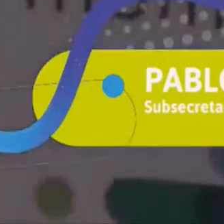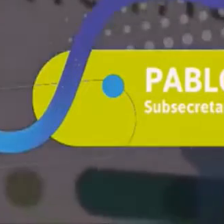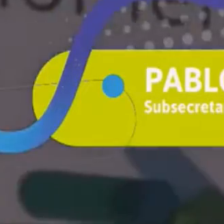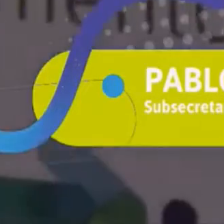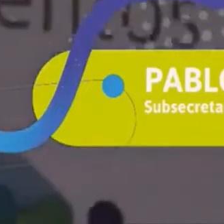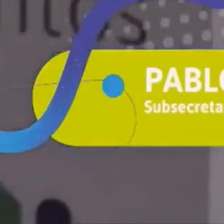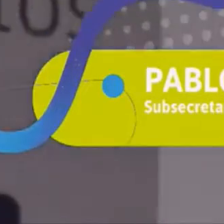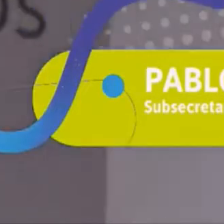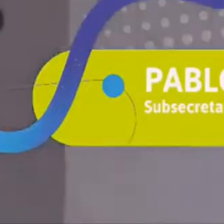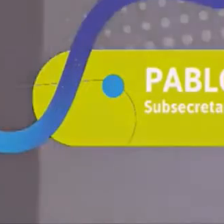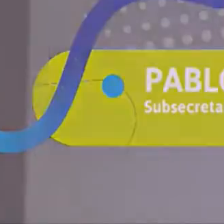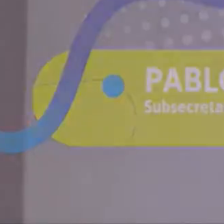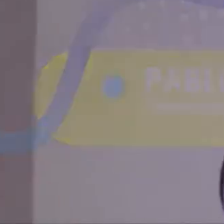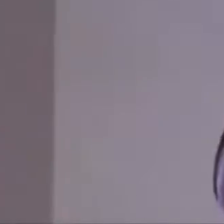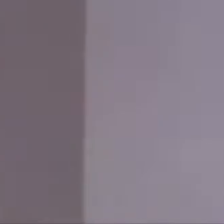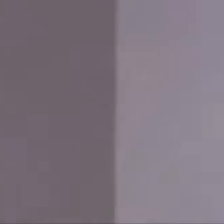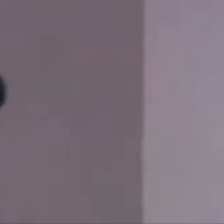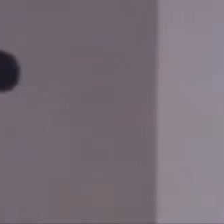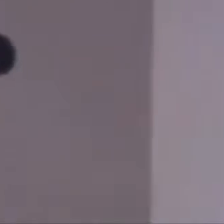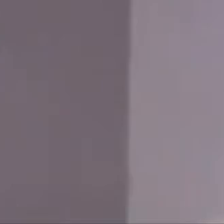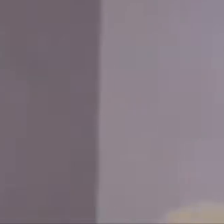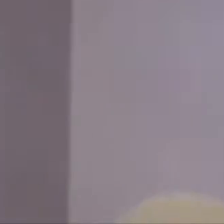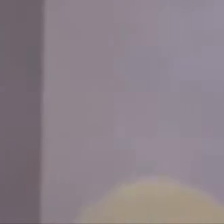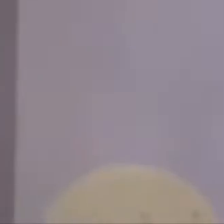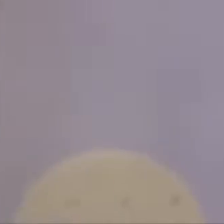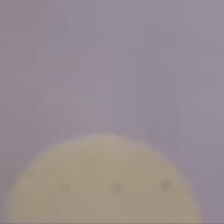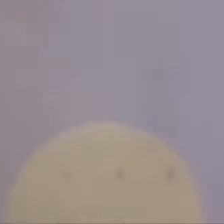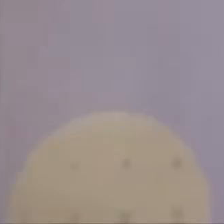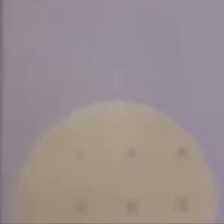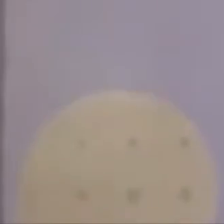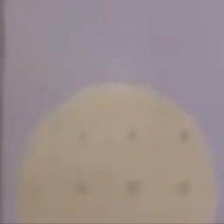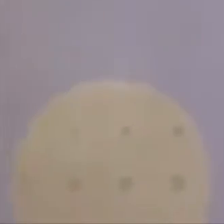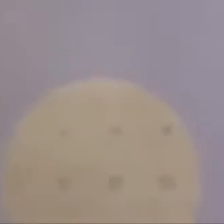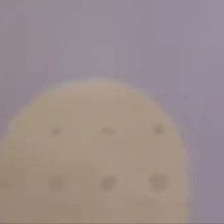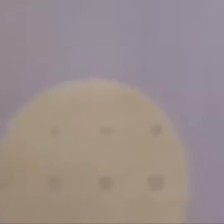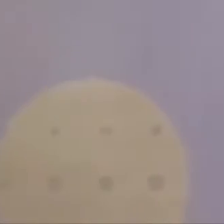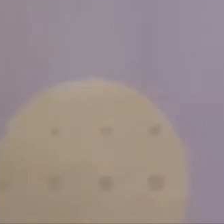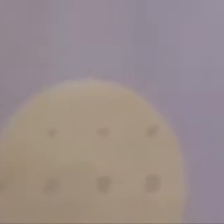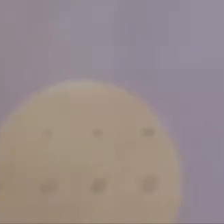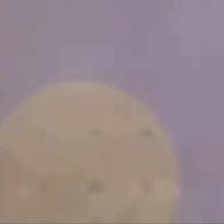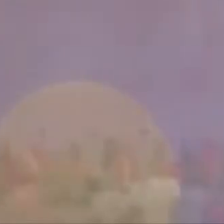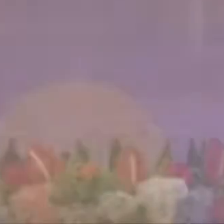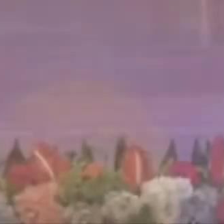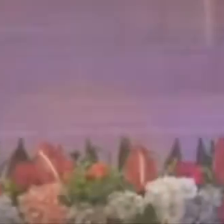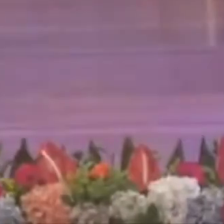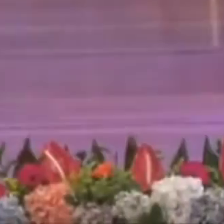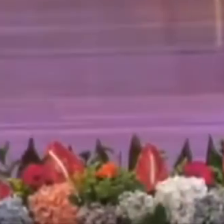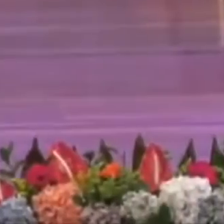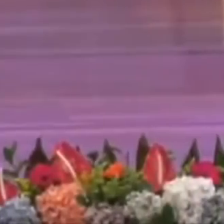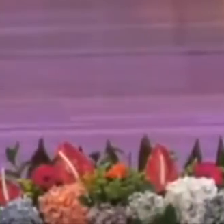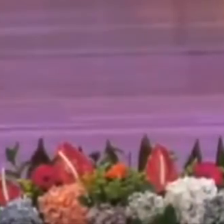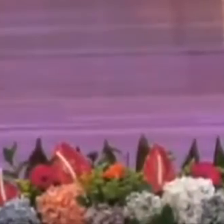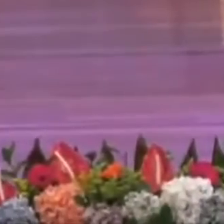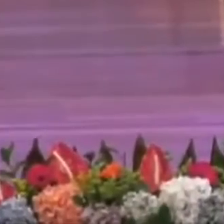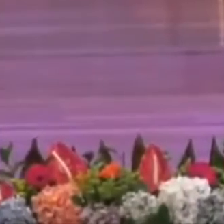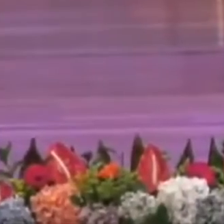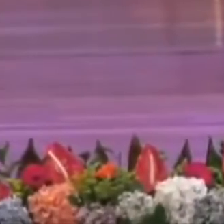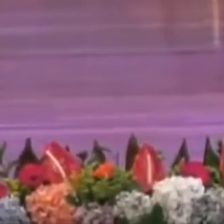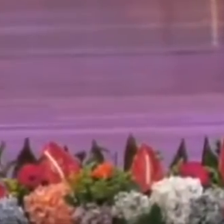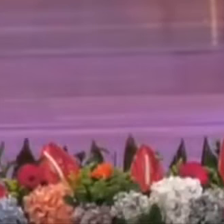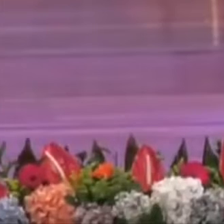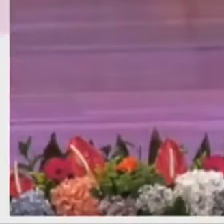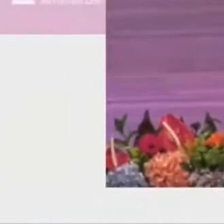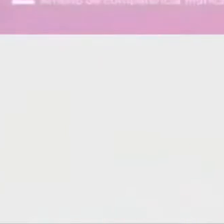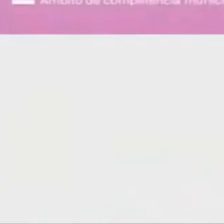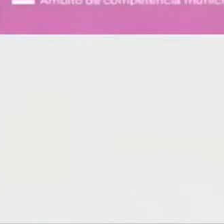Bogotá también viene haciendo su trabajo, viene en esa construcción paralela, y que además nos vuelve mucho más competitivos, nos da un valor agregado